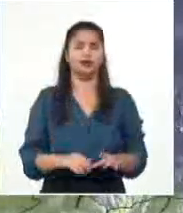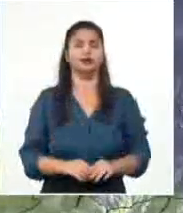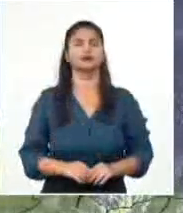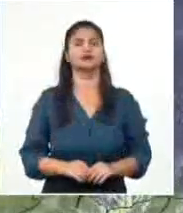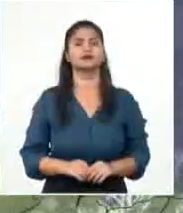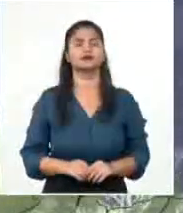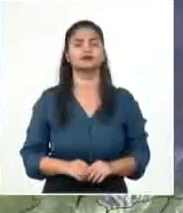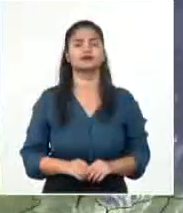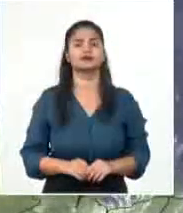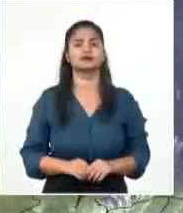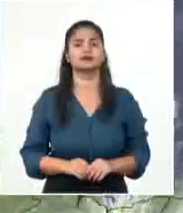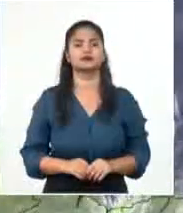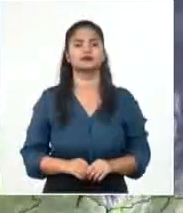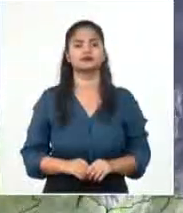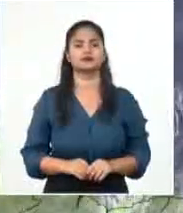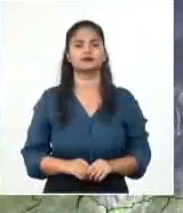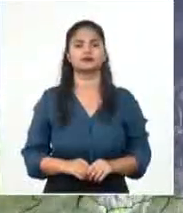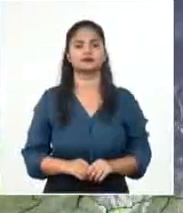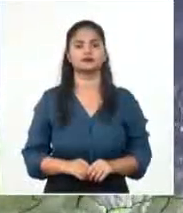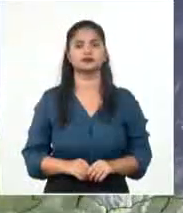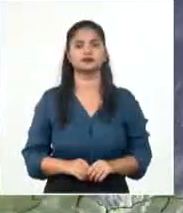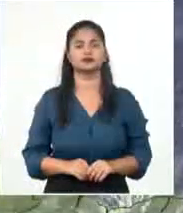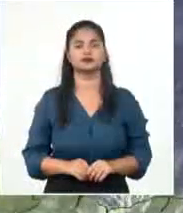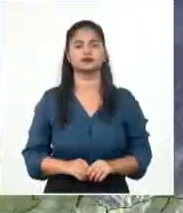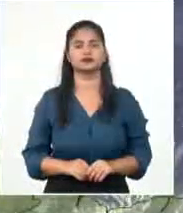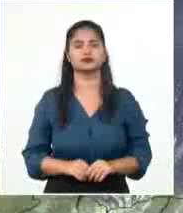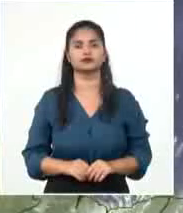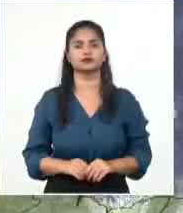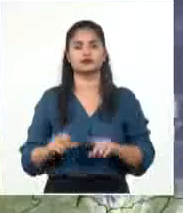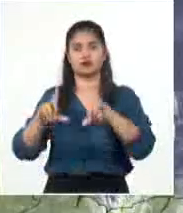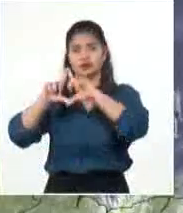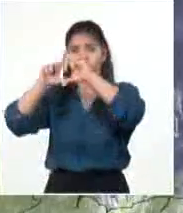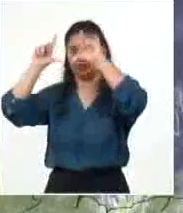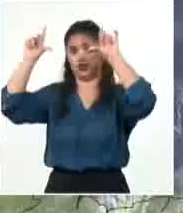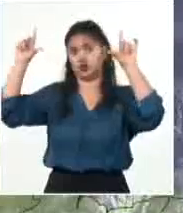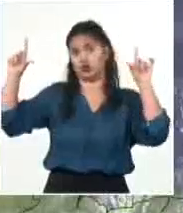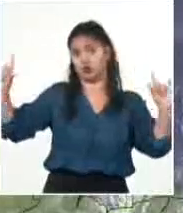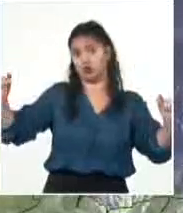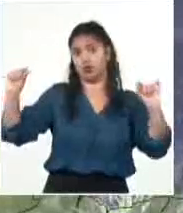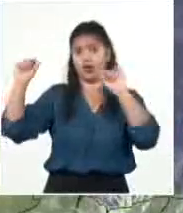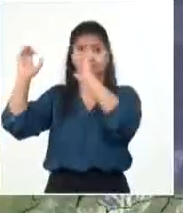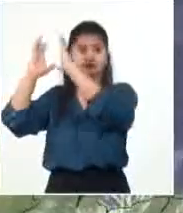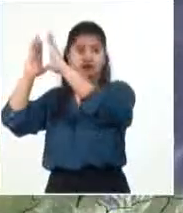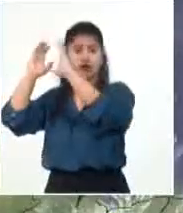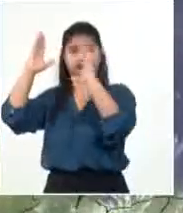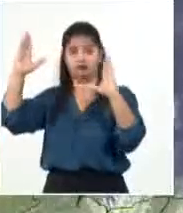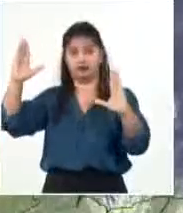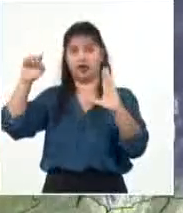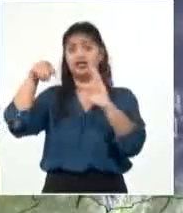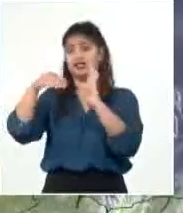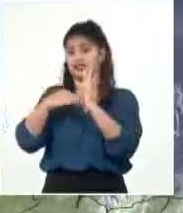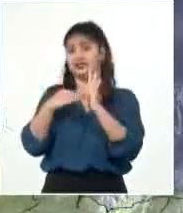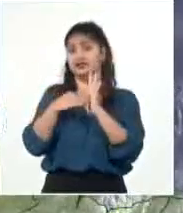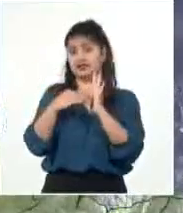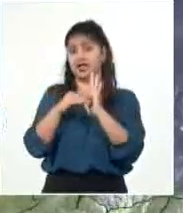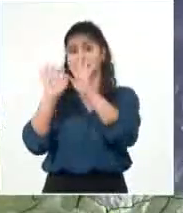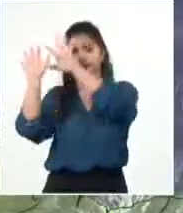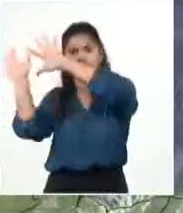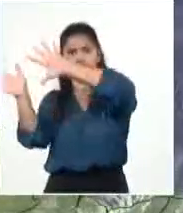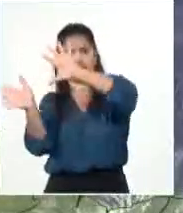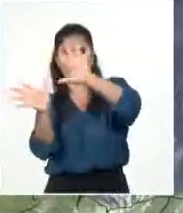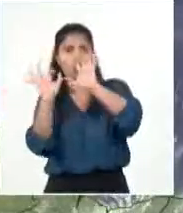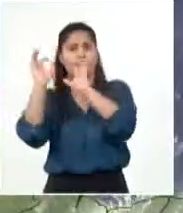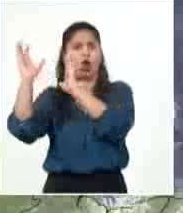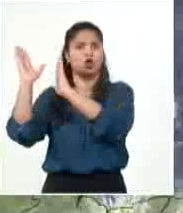genera un sistema frontal que se extiende ahora sobre el estrecho de la Florida, avanzará hacia el sur, llegando en horas de la tarde a la región occidental